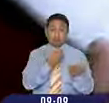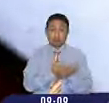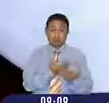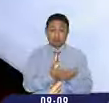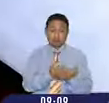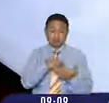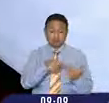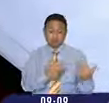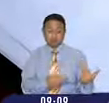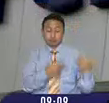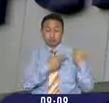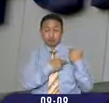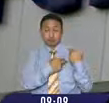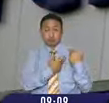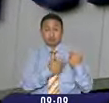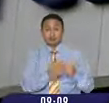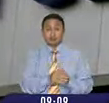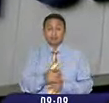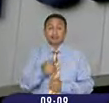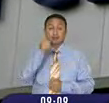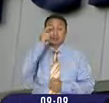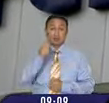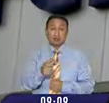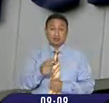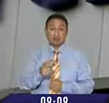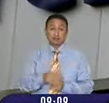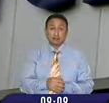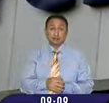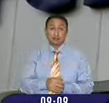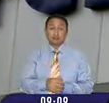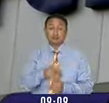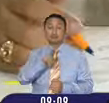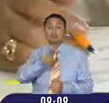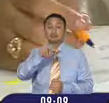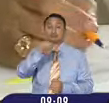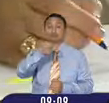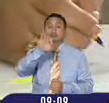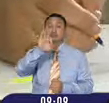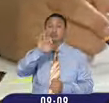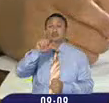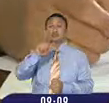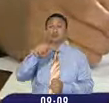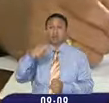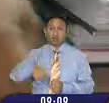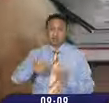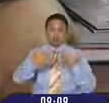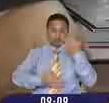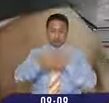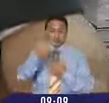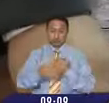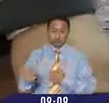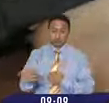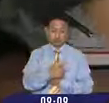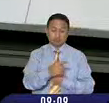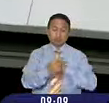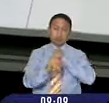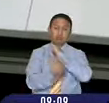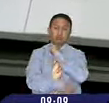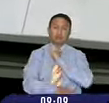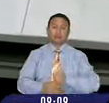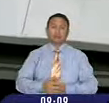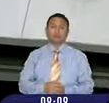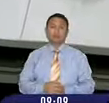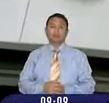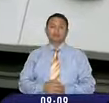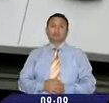una responsabilidad penal y que tanto Fiscalía como la Unidad de Análisis Financiero UAFE podría actuar de oficio contra los denunciados,